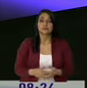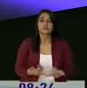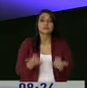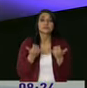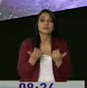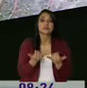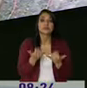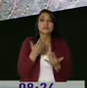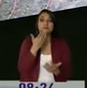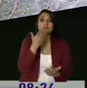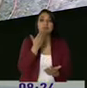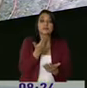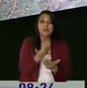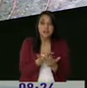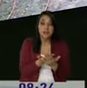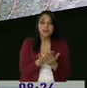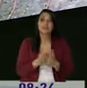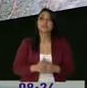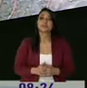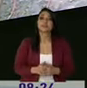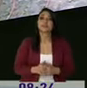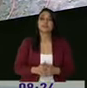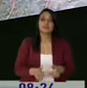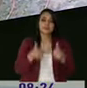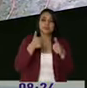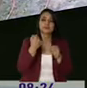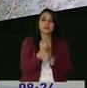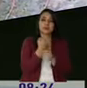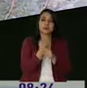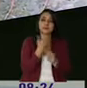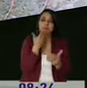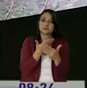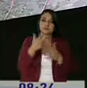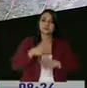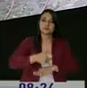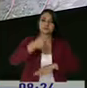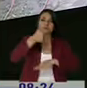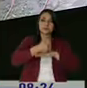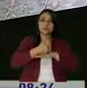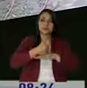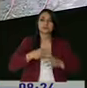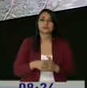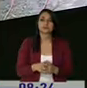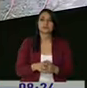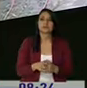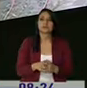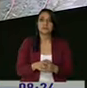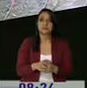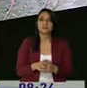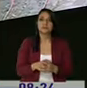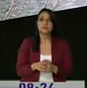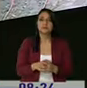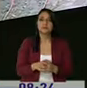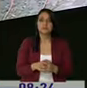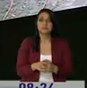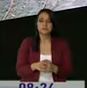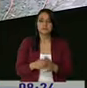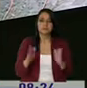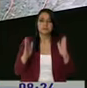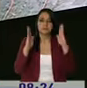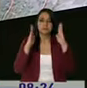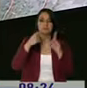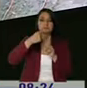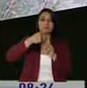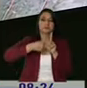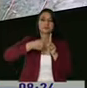agradecer y hay que decir bien por el trabajo que se hace a las autoridades exteriores. Escuchen bien, vecinos del mercado